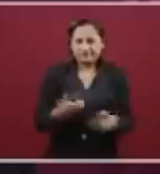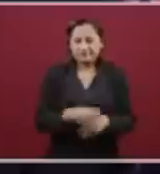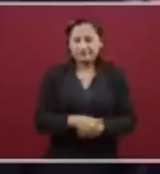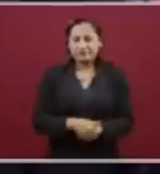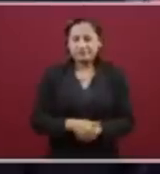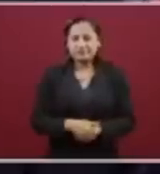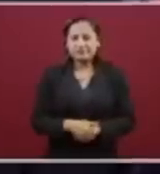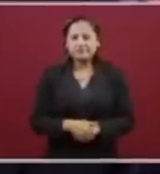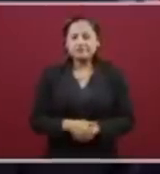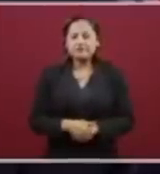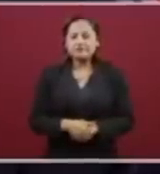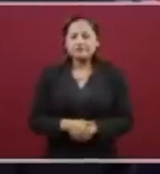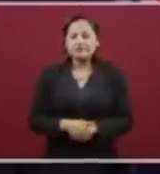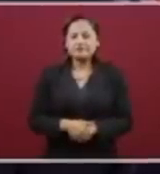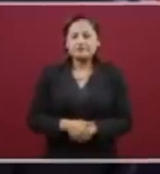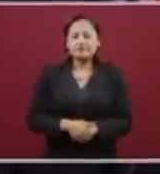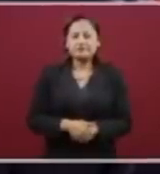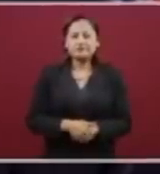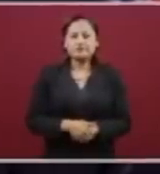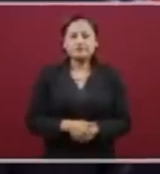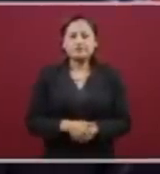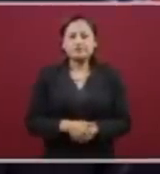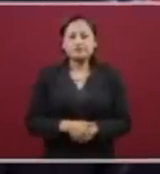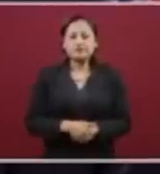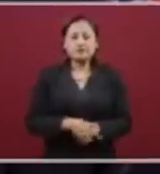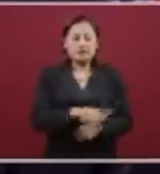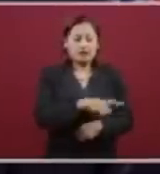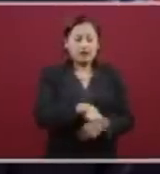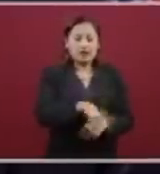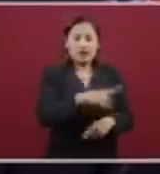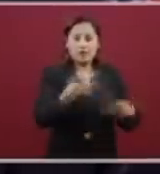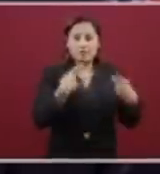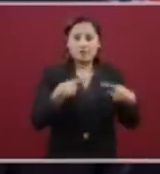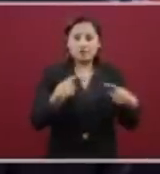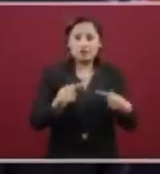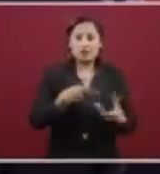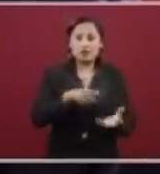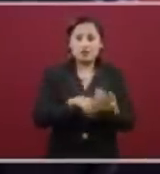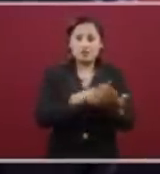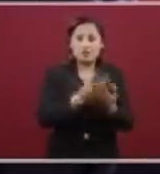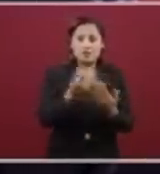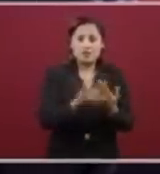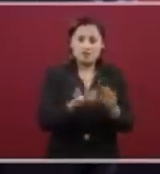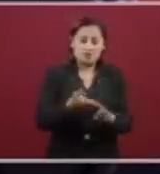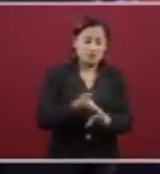los involucrados y sus representantes y voceros